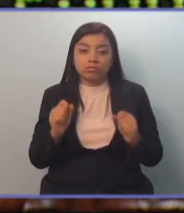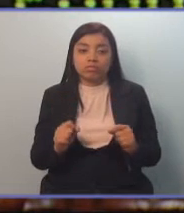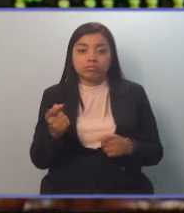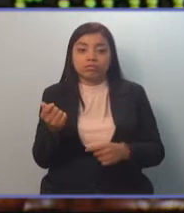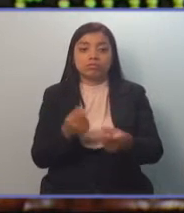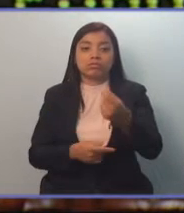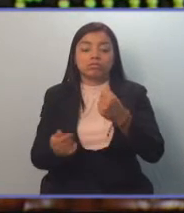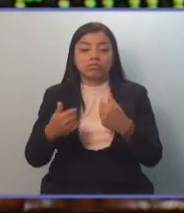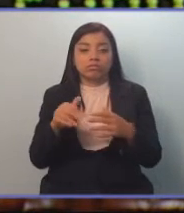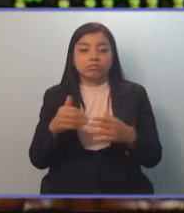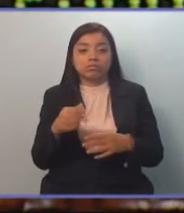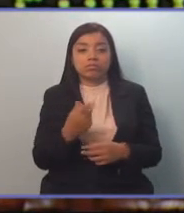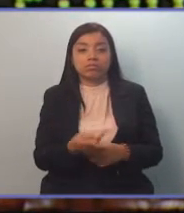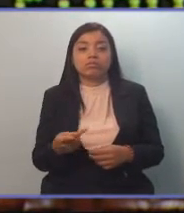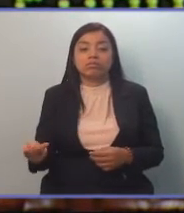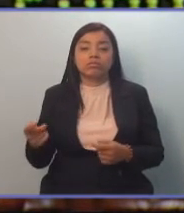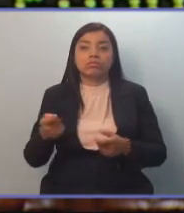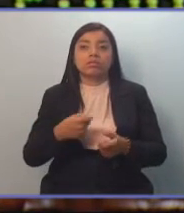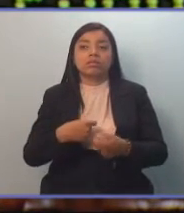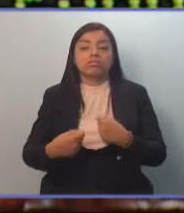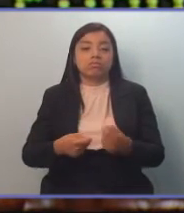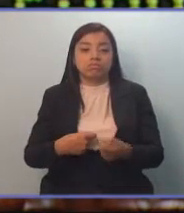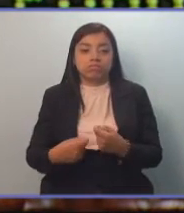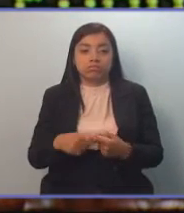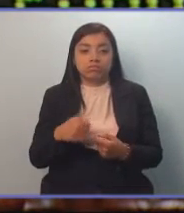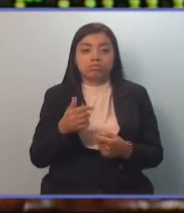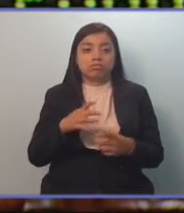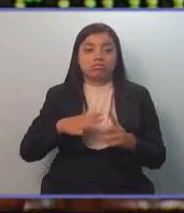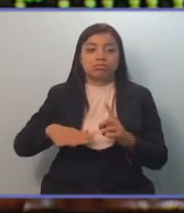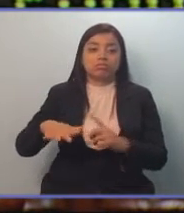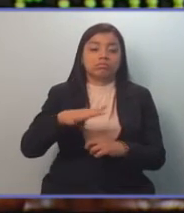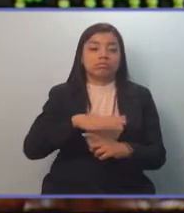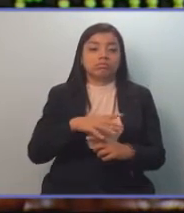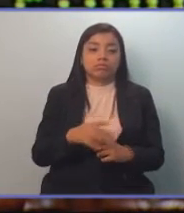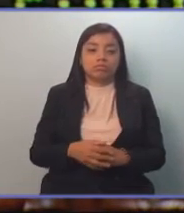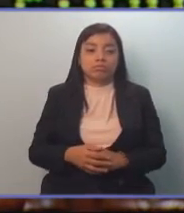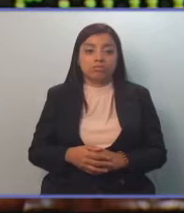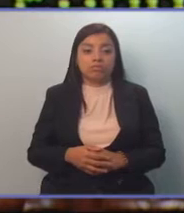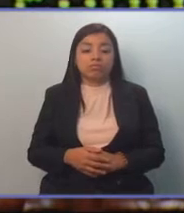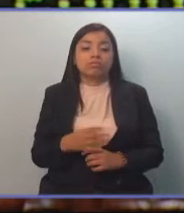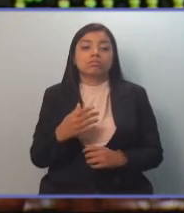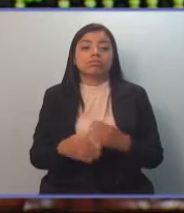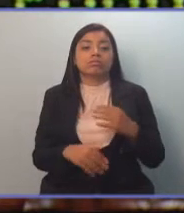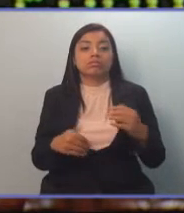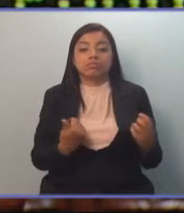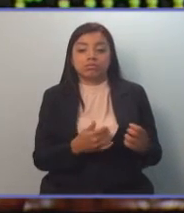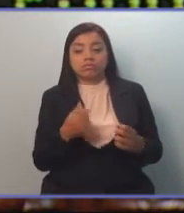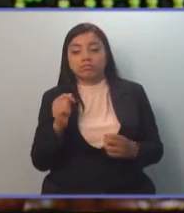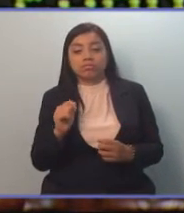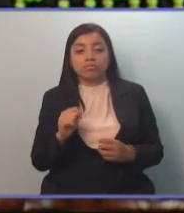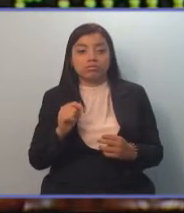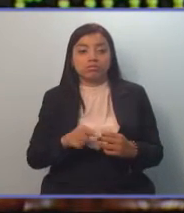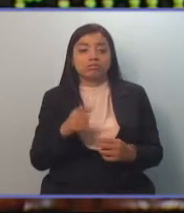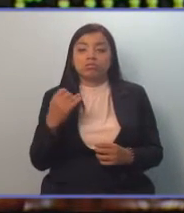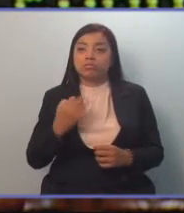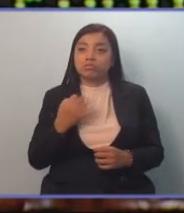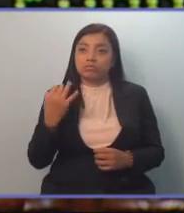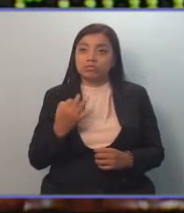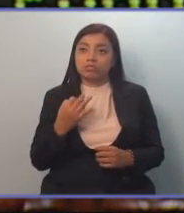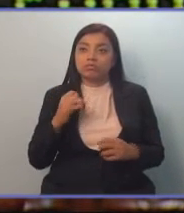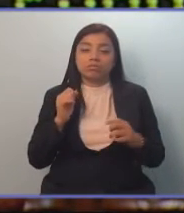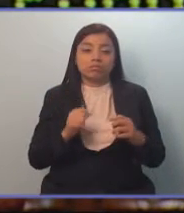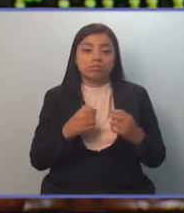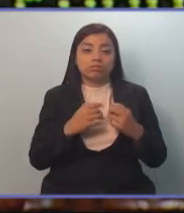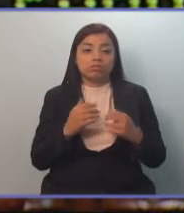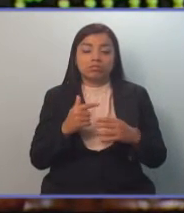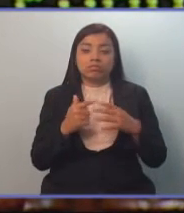y exportación de productos pirotécnicos o sustancias relativas a la pirotecnia. que en virtud de lo anterior se vuelve pertinente emitir una